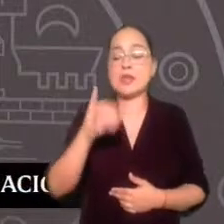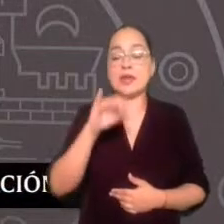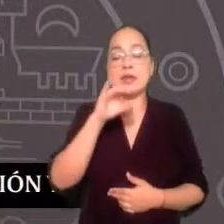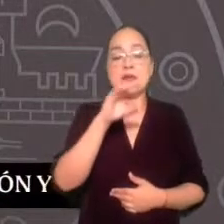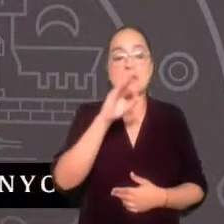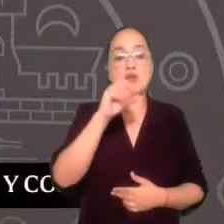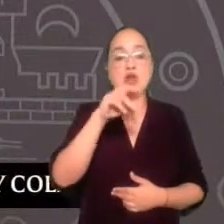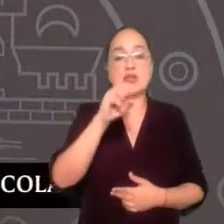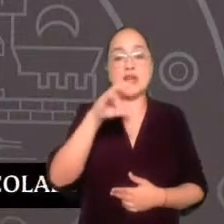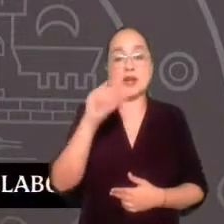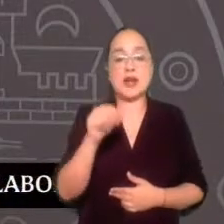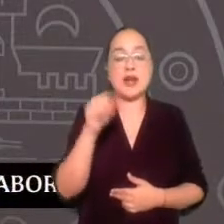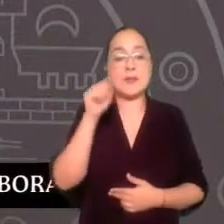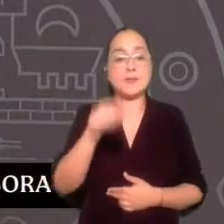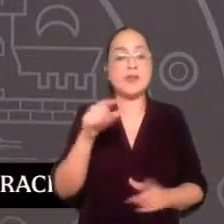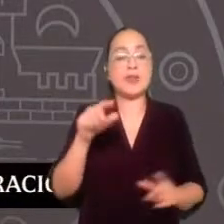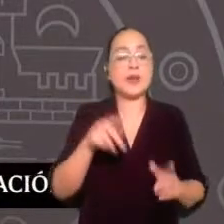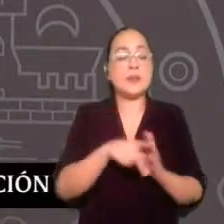Heidi.